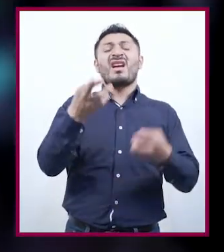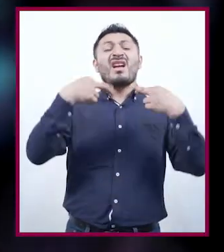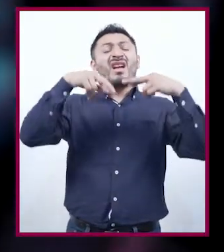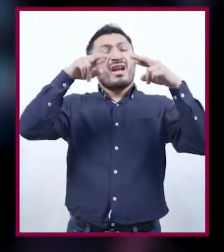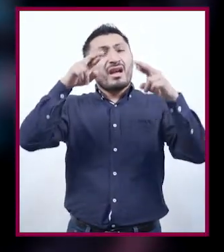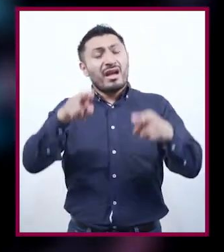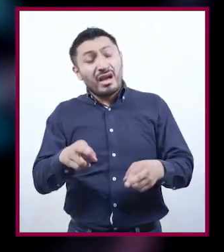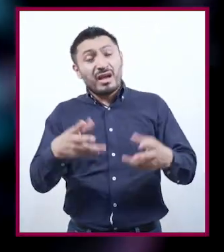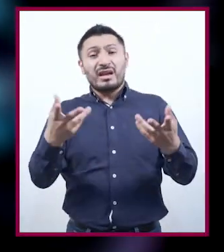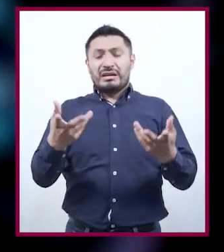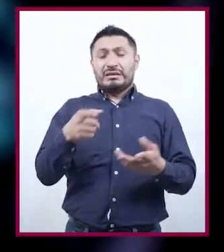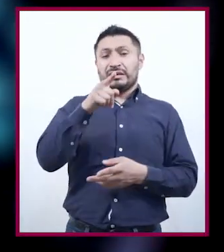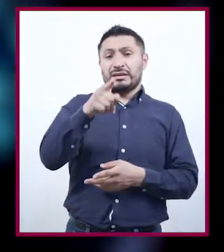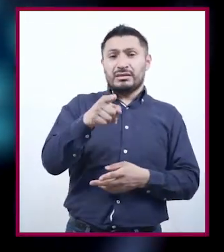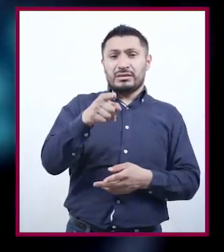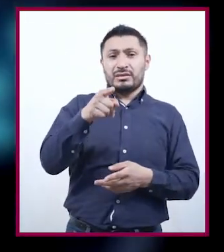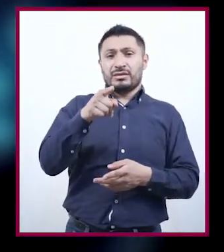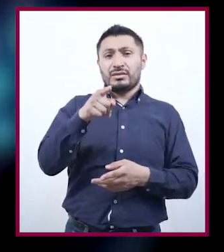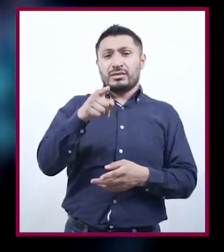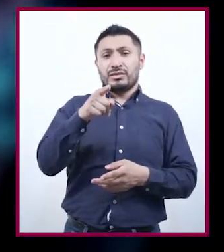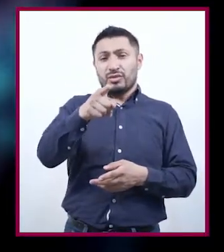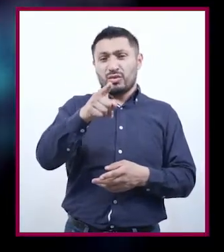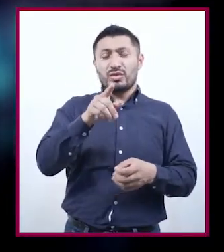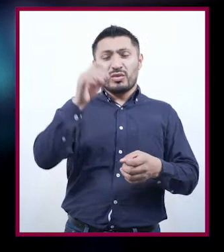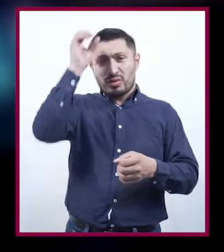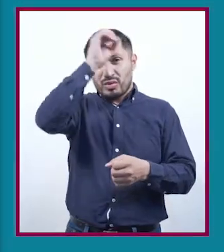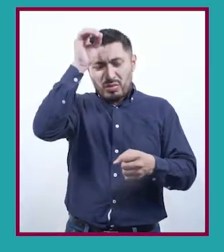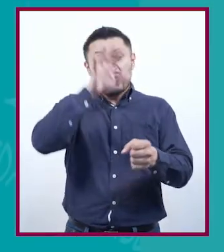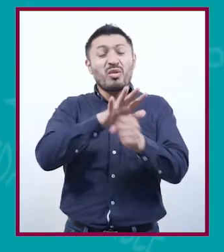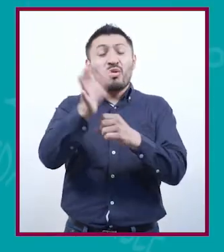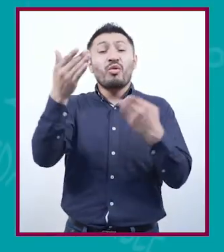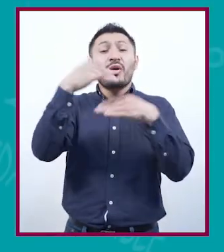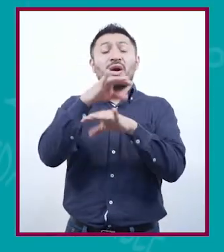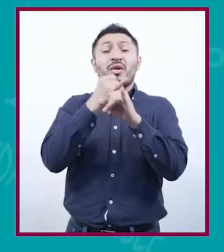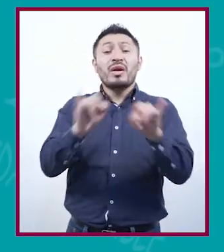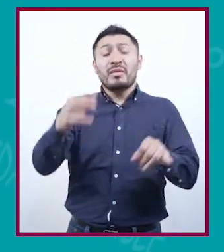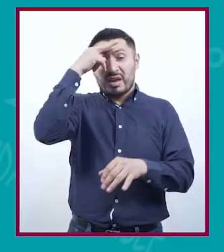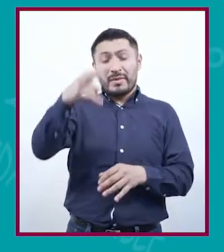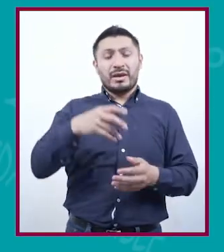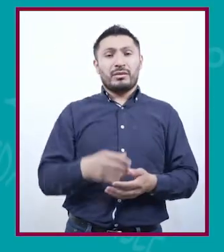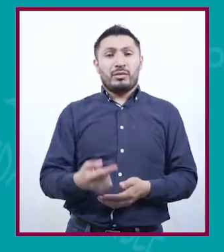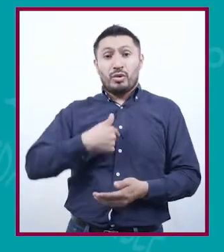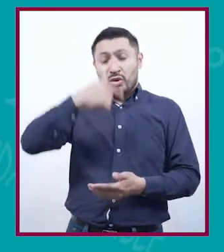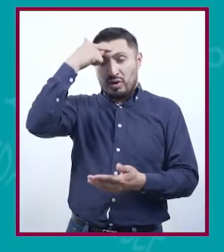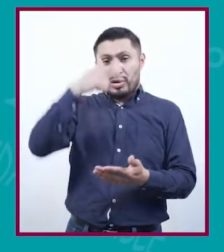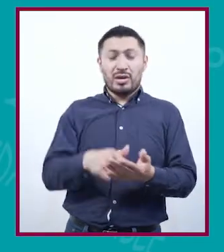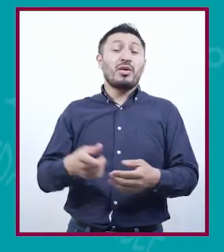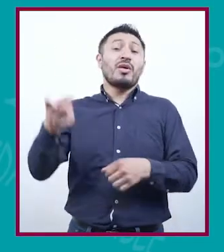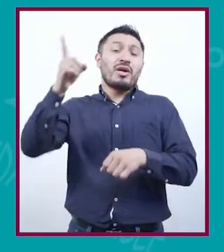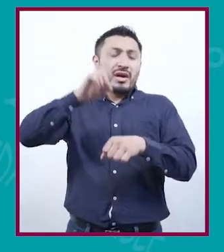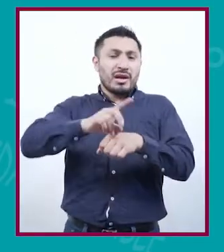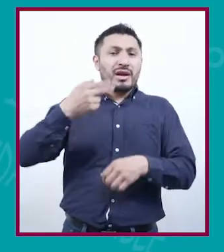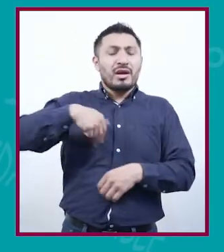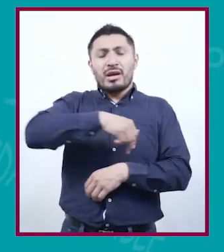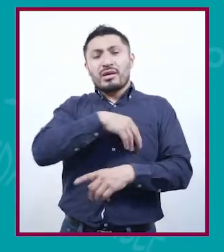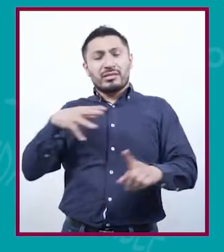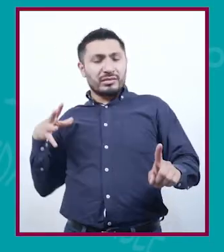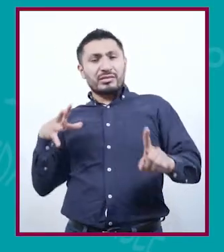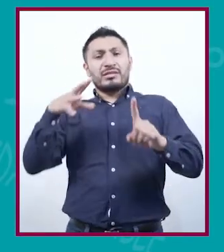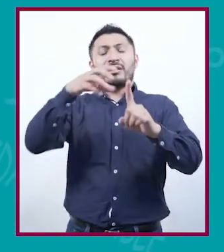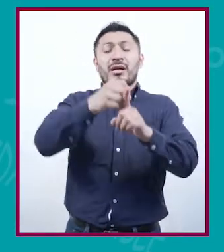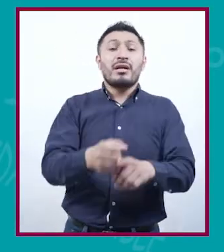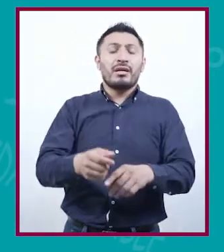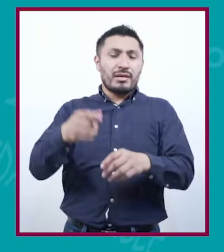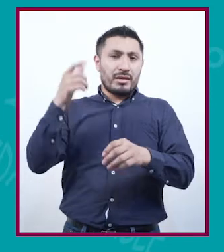¿Qué representa la independencia de México para ti? Para mí es el día donde logramos obtener nuestra